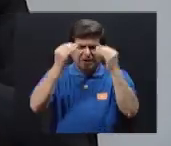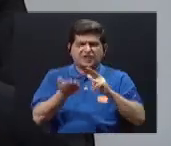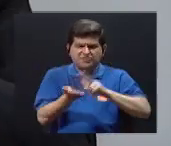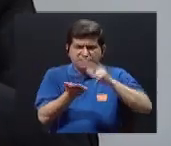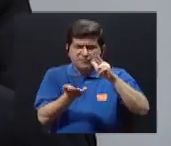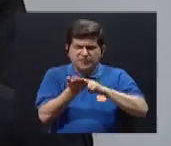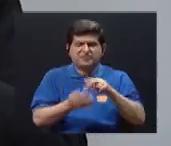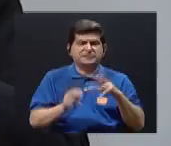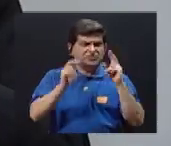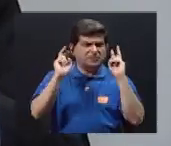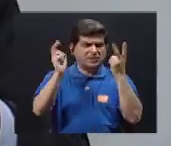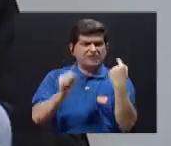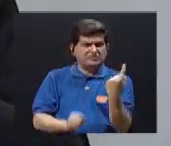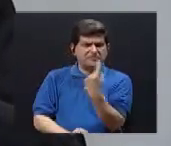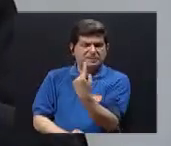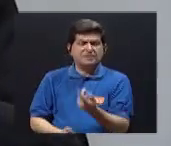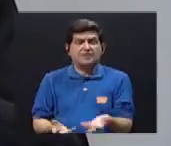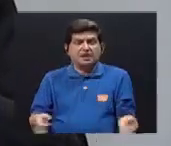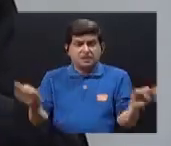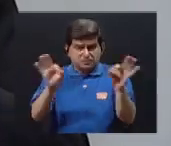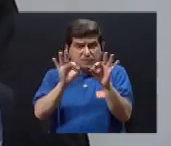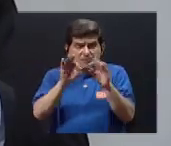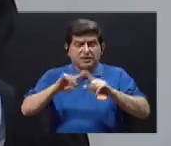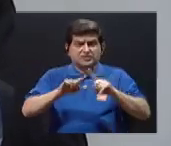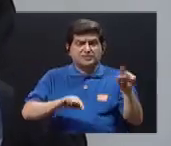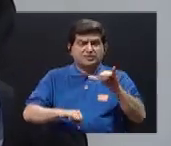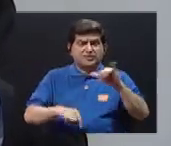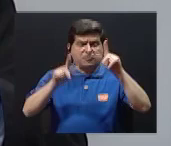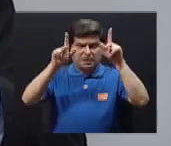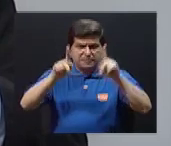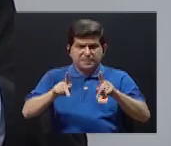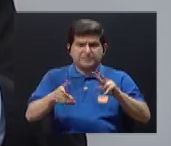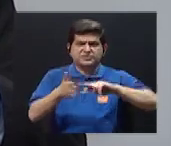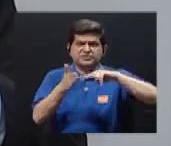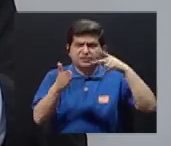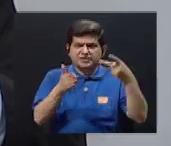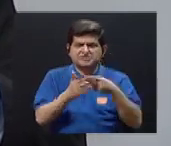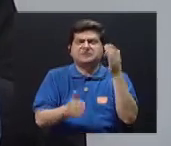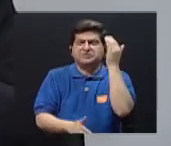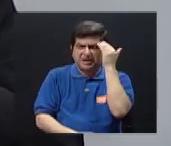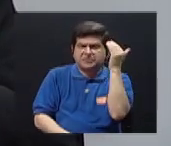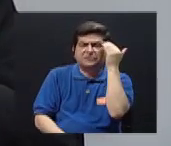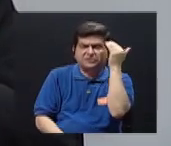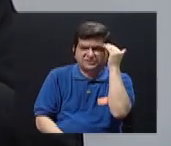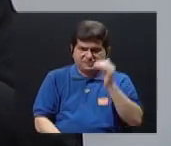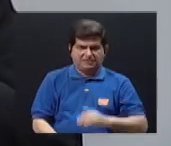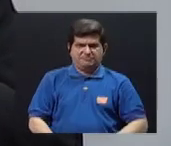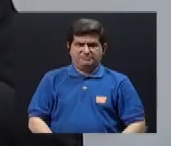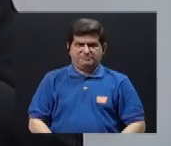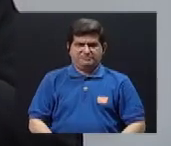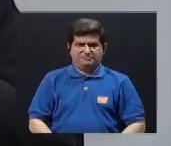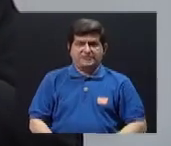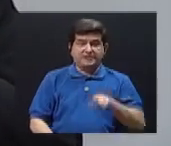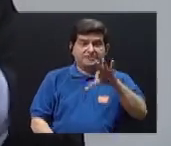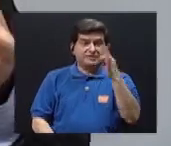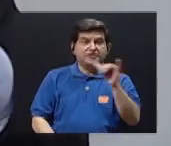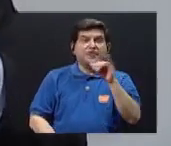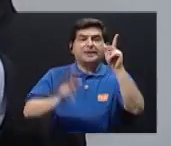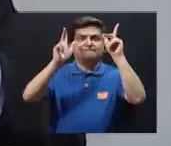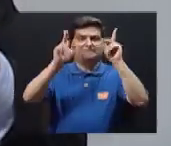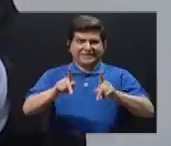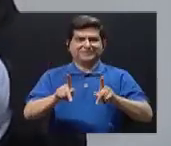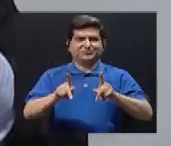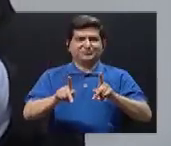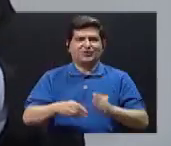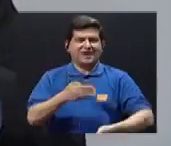fueran de mucho peso, pero que también para alguna gente fueran muy conocidos, ¿verdad? Para que también la